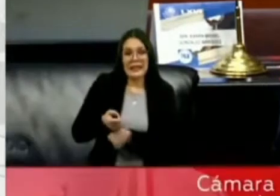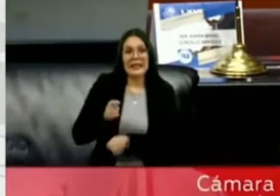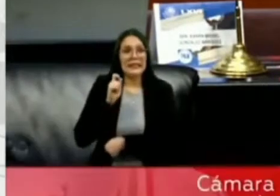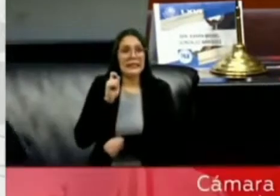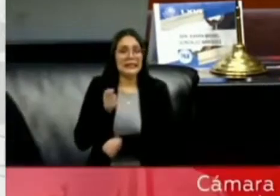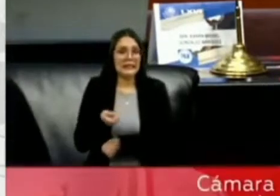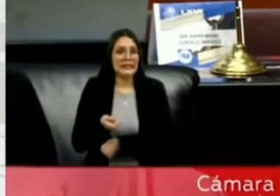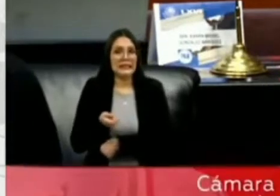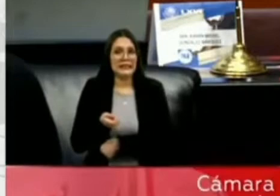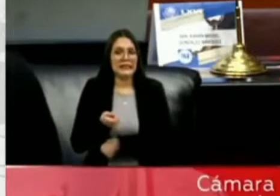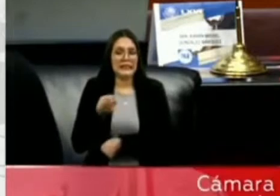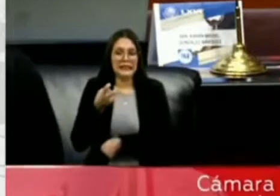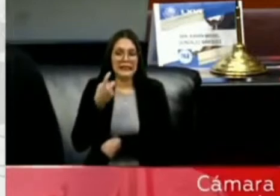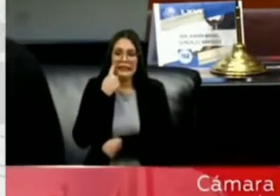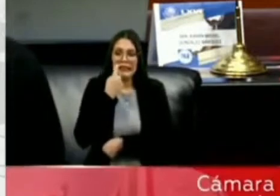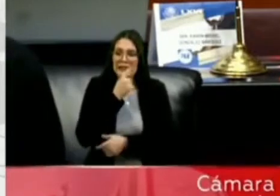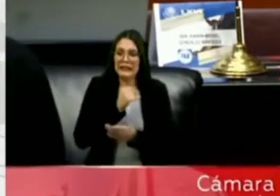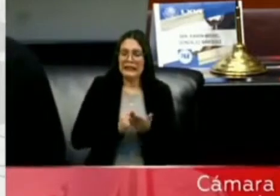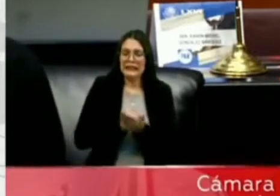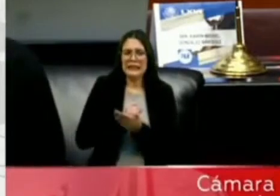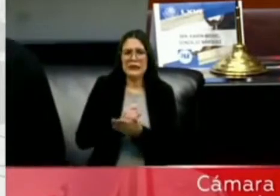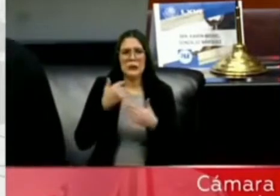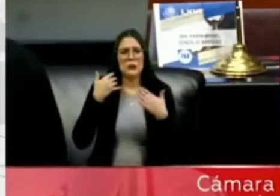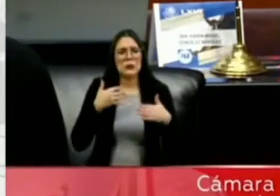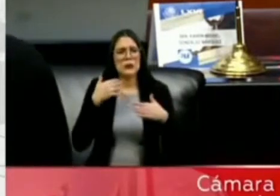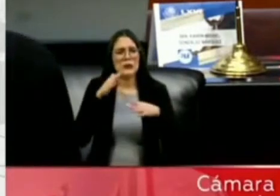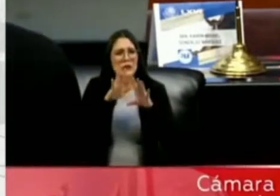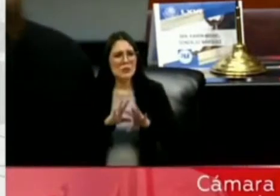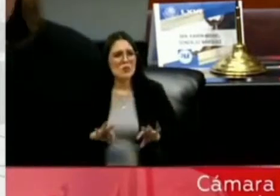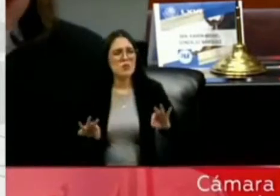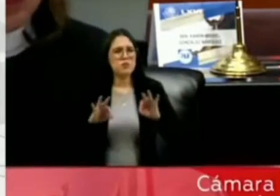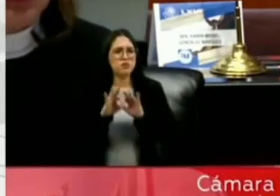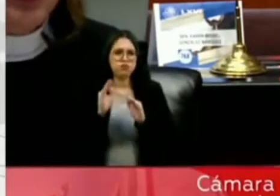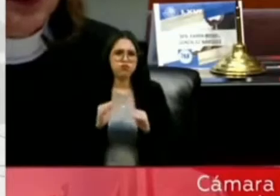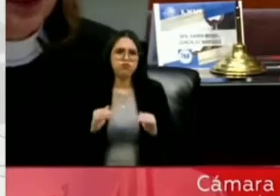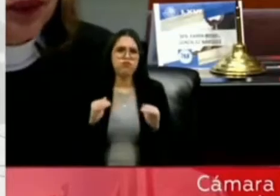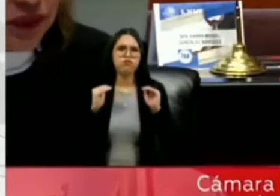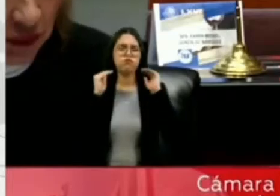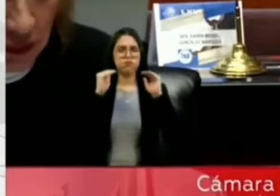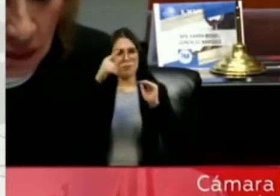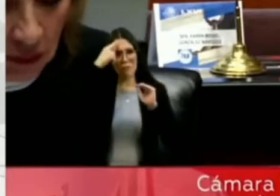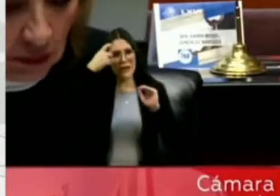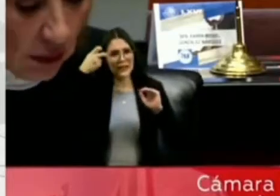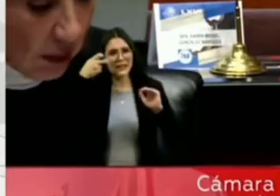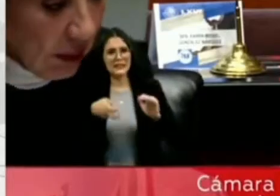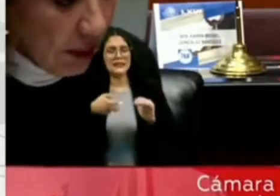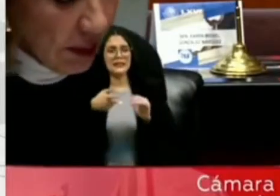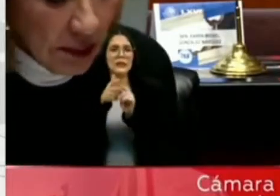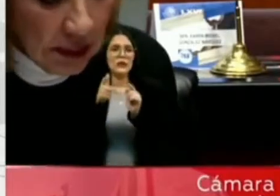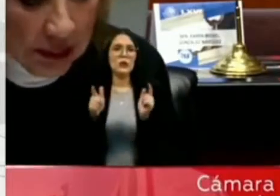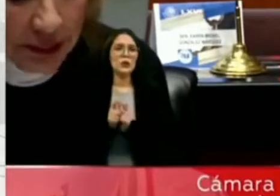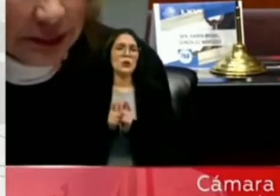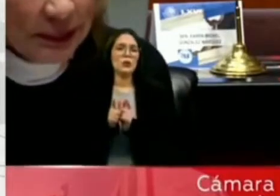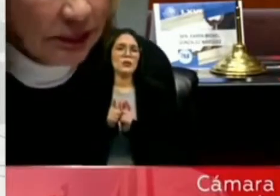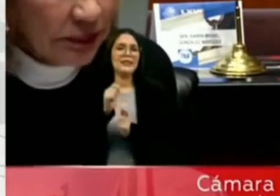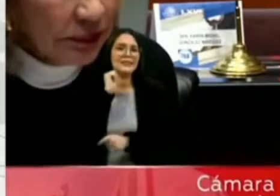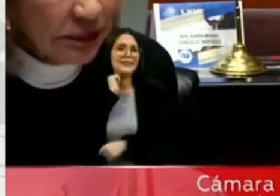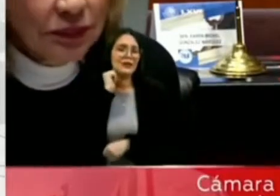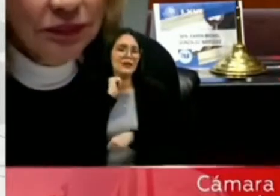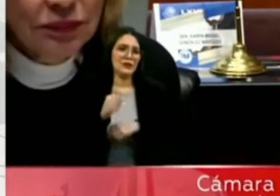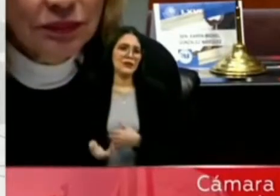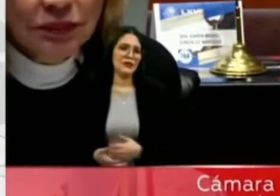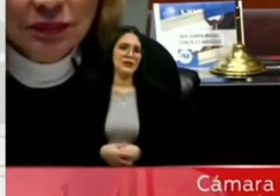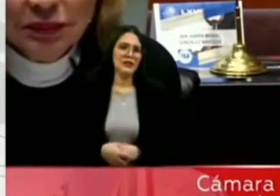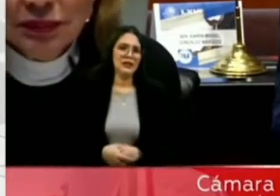de las decisiones más importantes de esta legislatura. Y esta